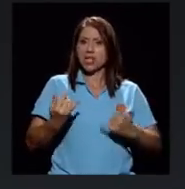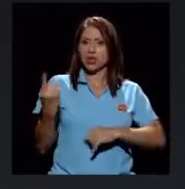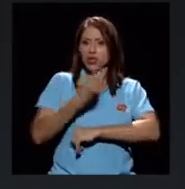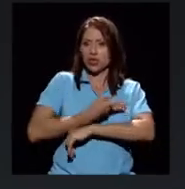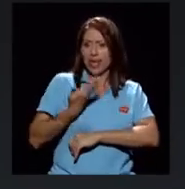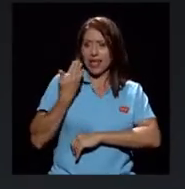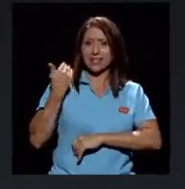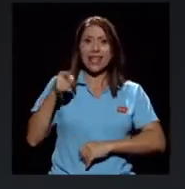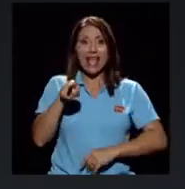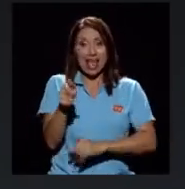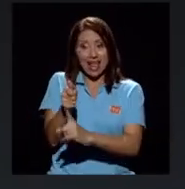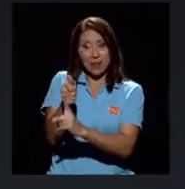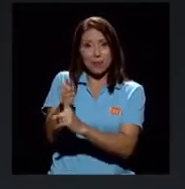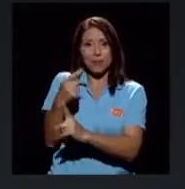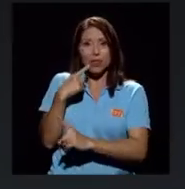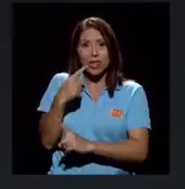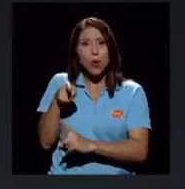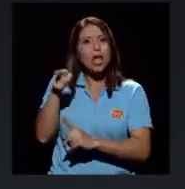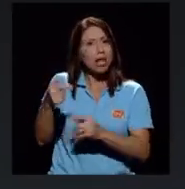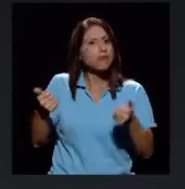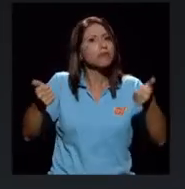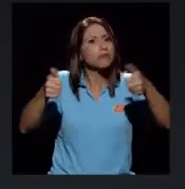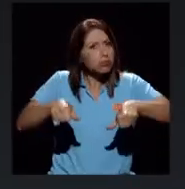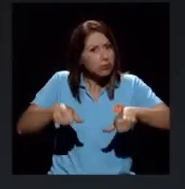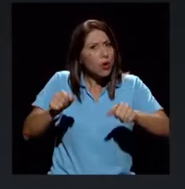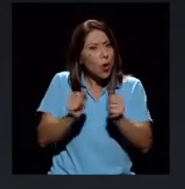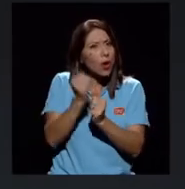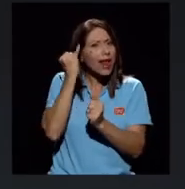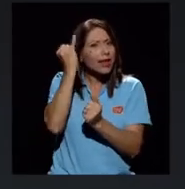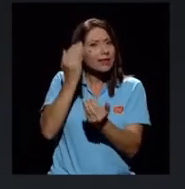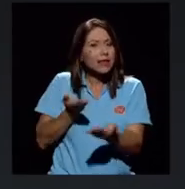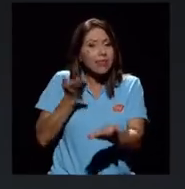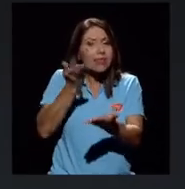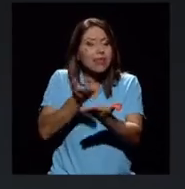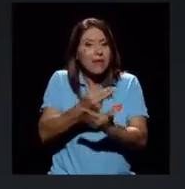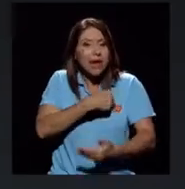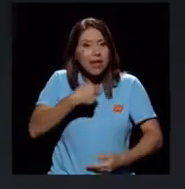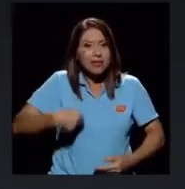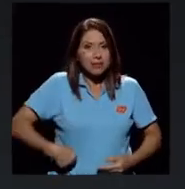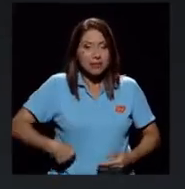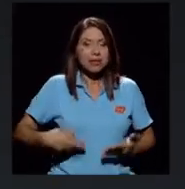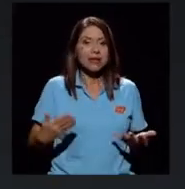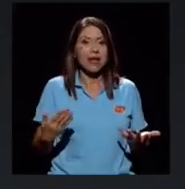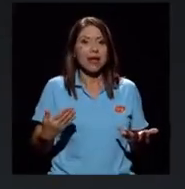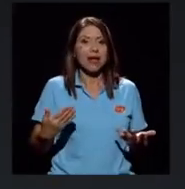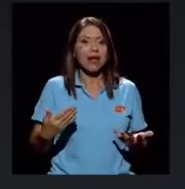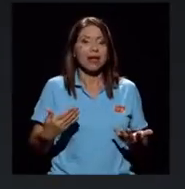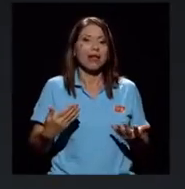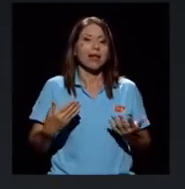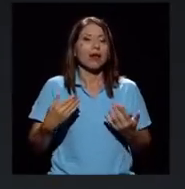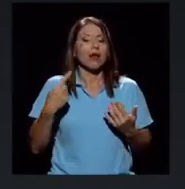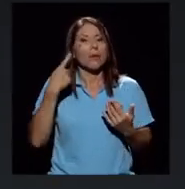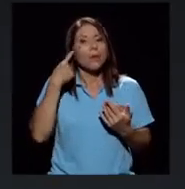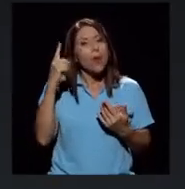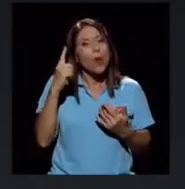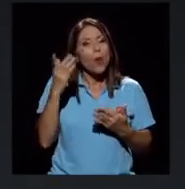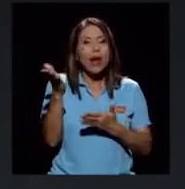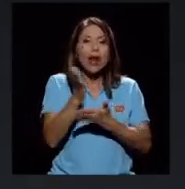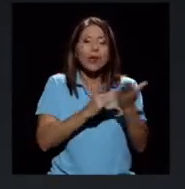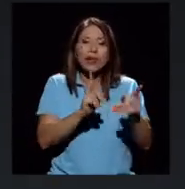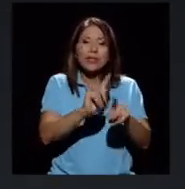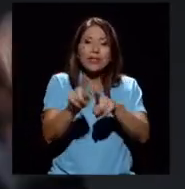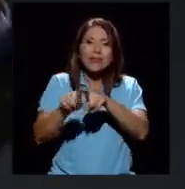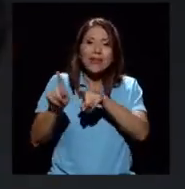con la iniciativa dado ciertas calificaciones que obviamente desde la visión japonesa